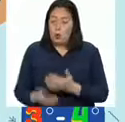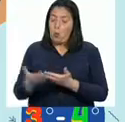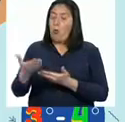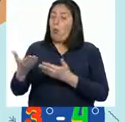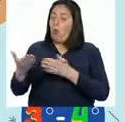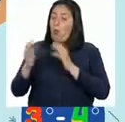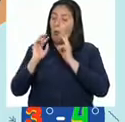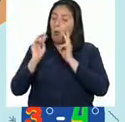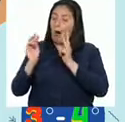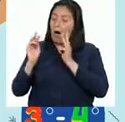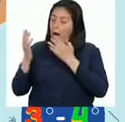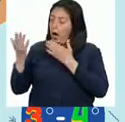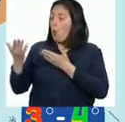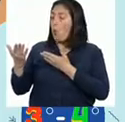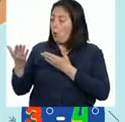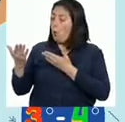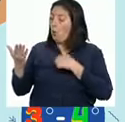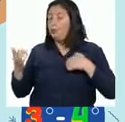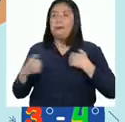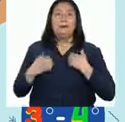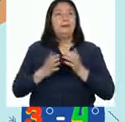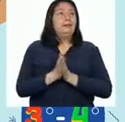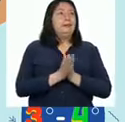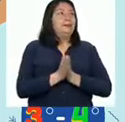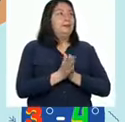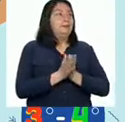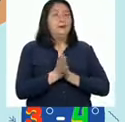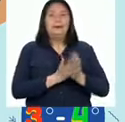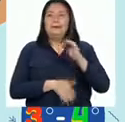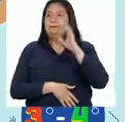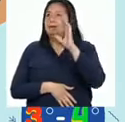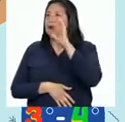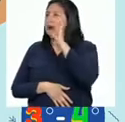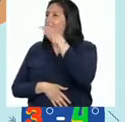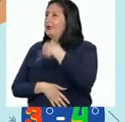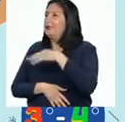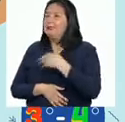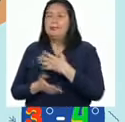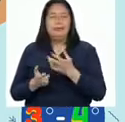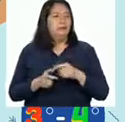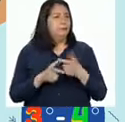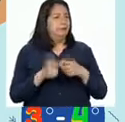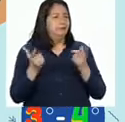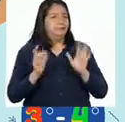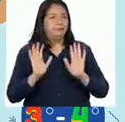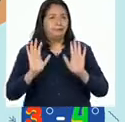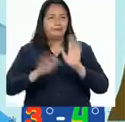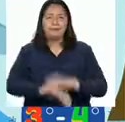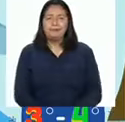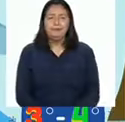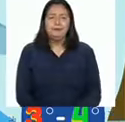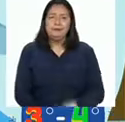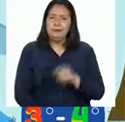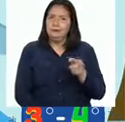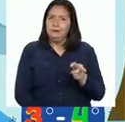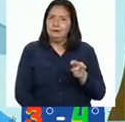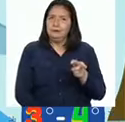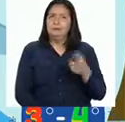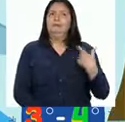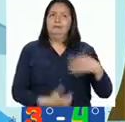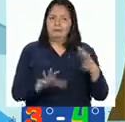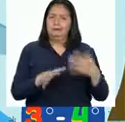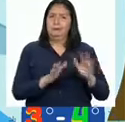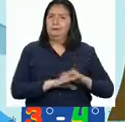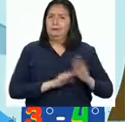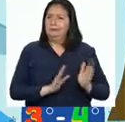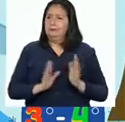¡Wow! Pablo está súper emocionado. Va a ser una búsqueda increíble. Pablo está muy preparado